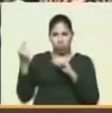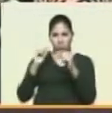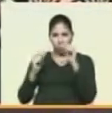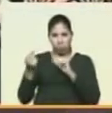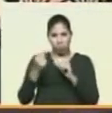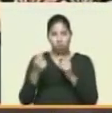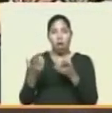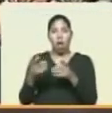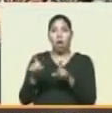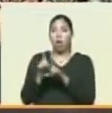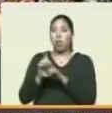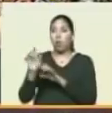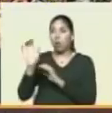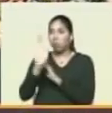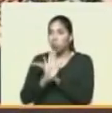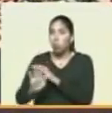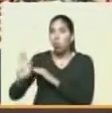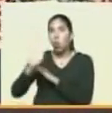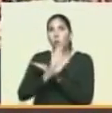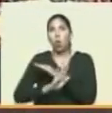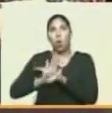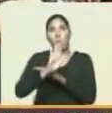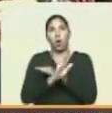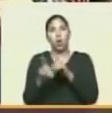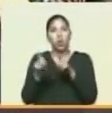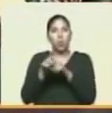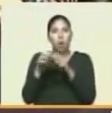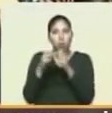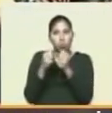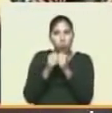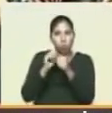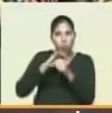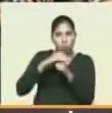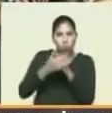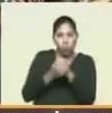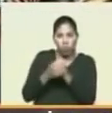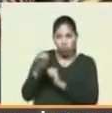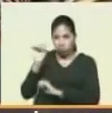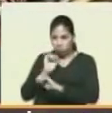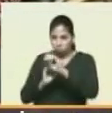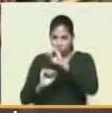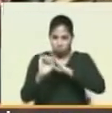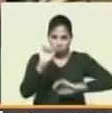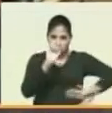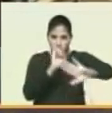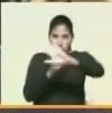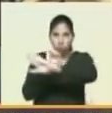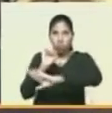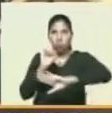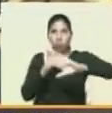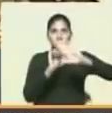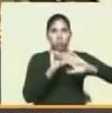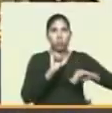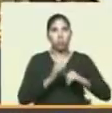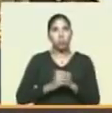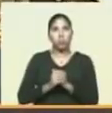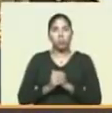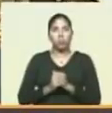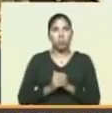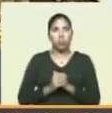proteger como un manto, como una coraza, todas esas iniciativas para que puedan gozar las mismas